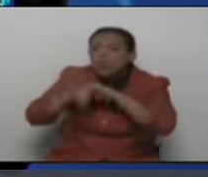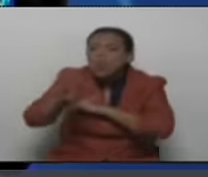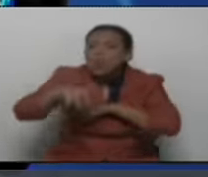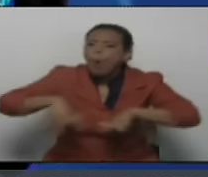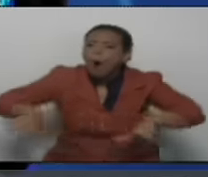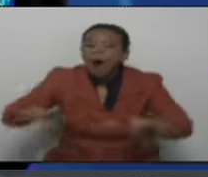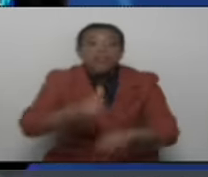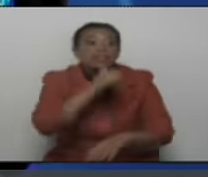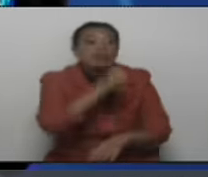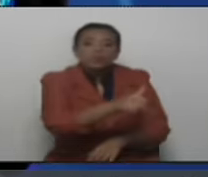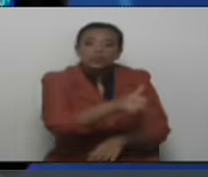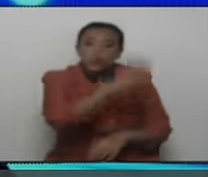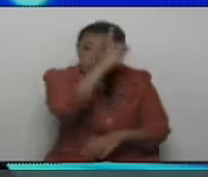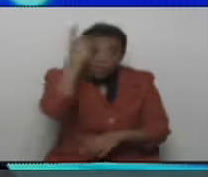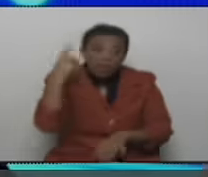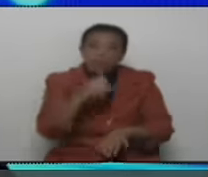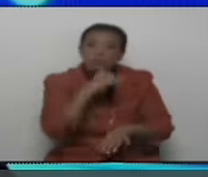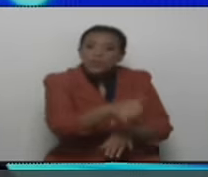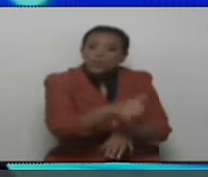Diosdado denunció